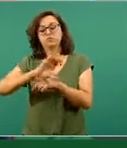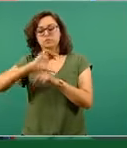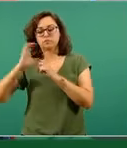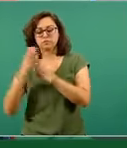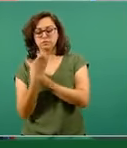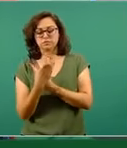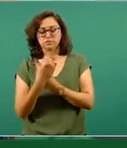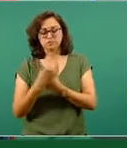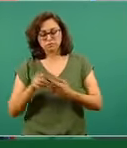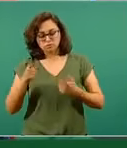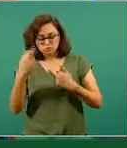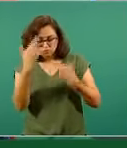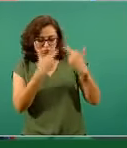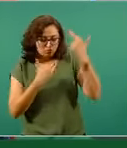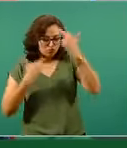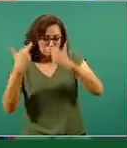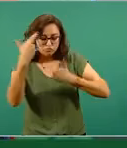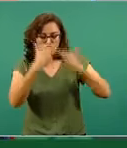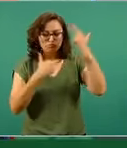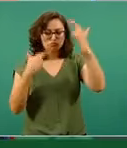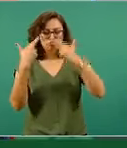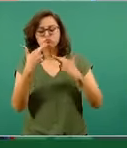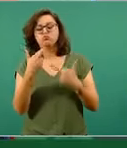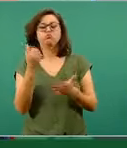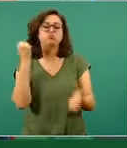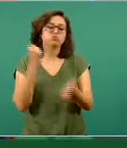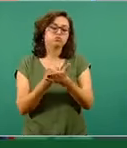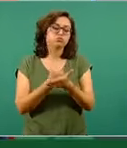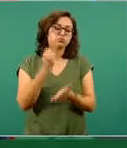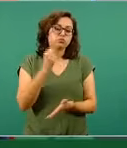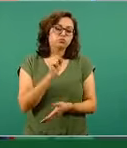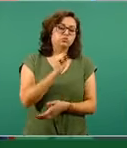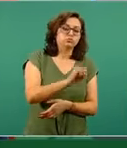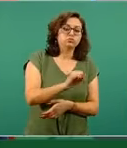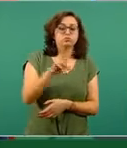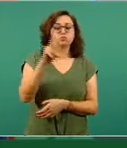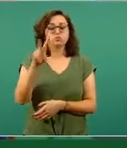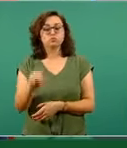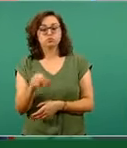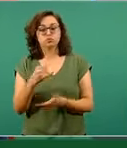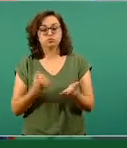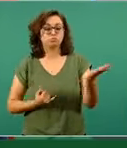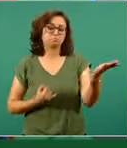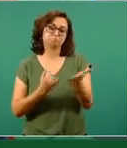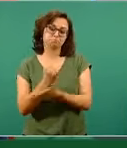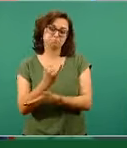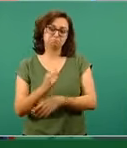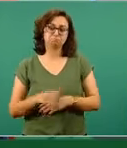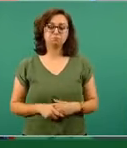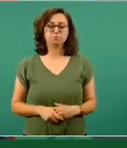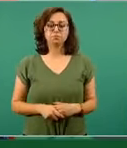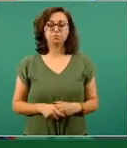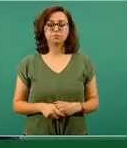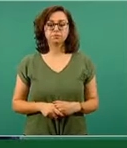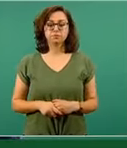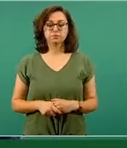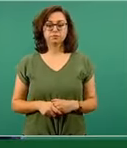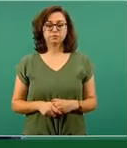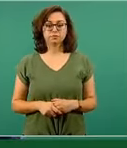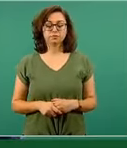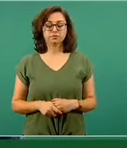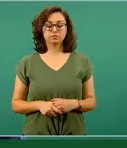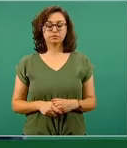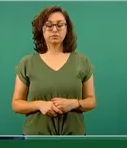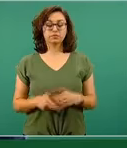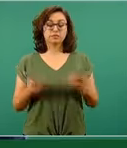Nuevas de COFEPRIS revisar la evidencia y en su momento a COFEPRIS resolver sobre la autorización o no. Ahora, no